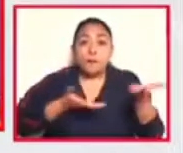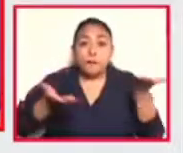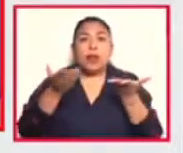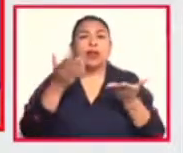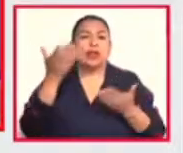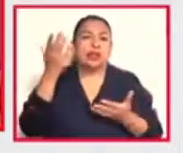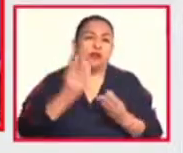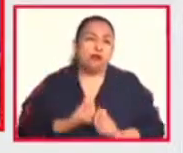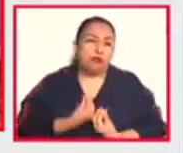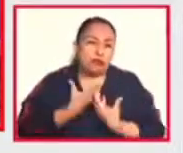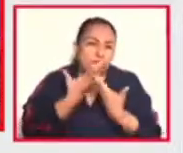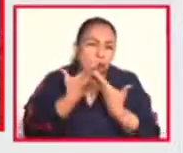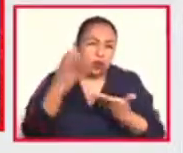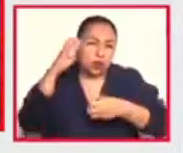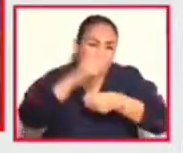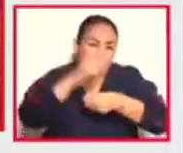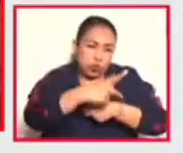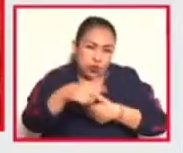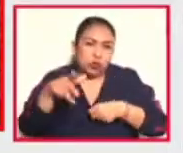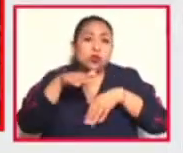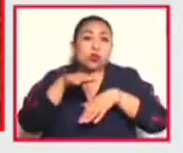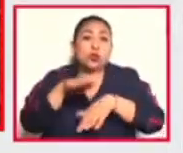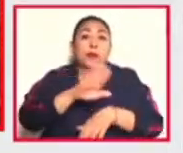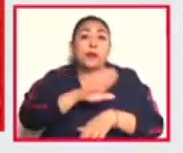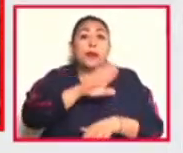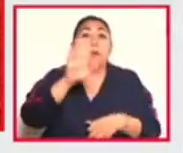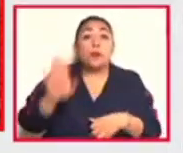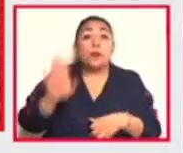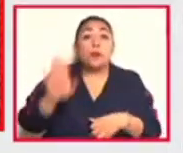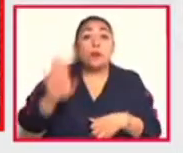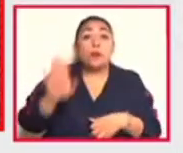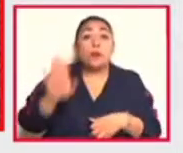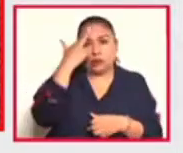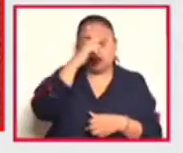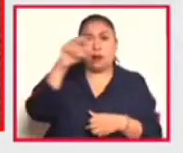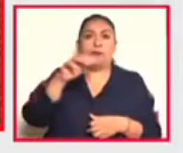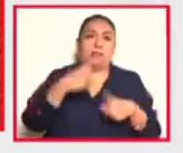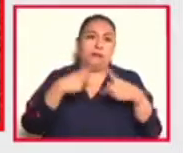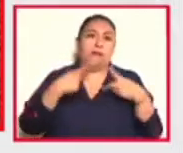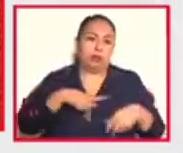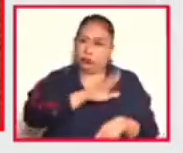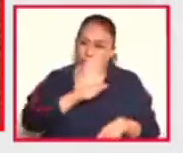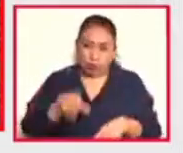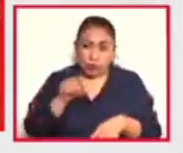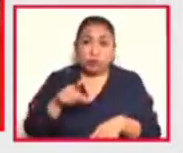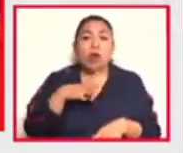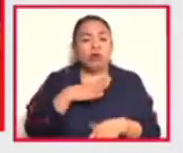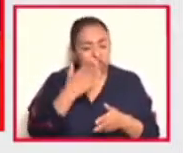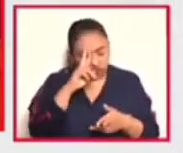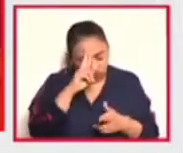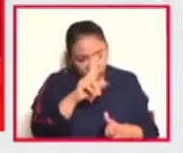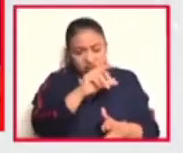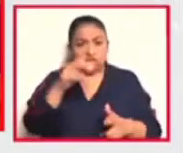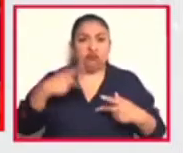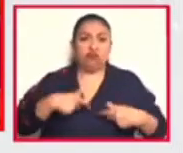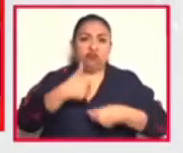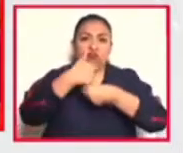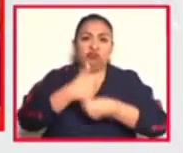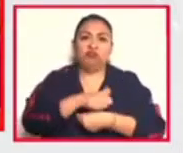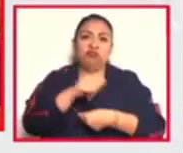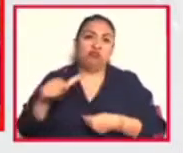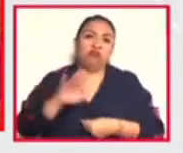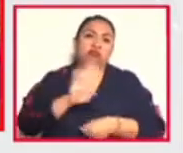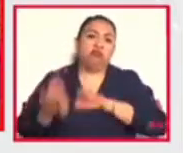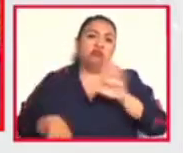de su cultura en torno a la muerte y a la evocación de sus difuntos, al tiempo que rinden un sentido homenaje a las víctimas de la pandemia.